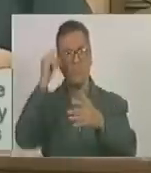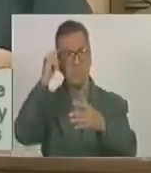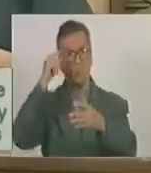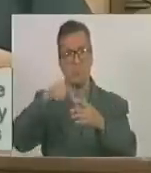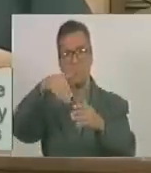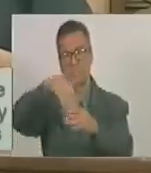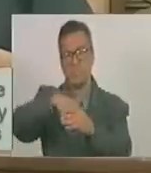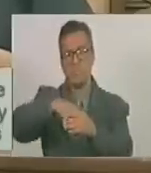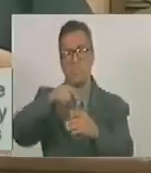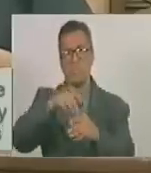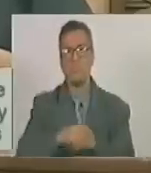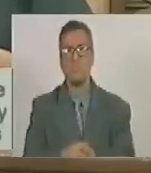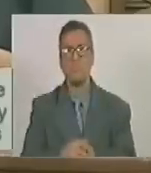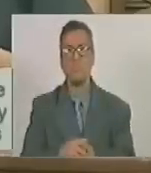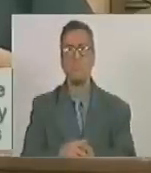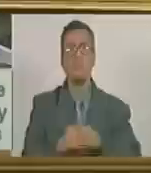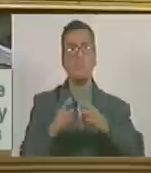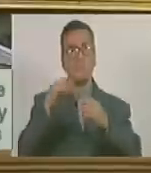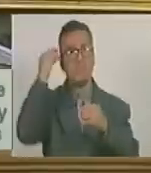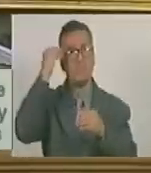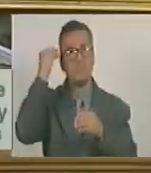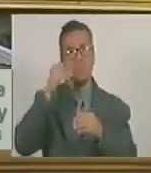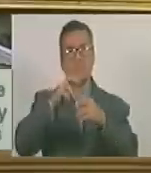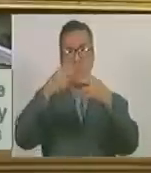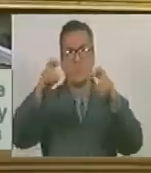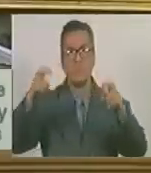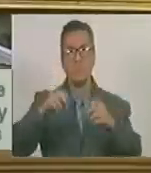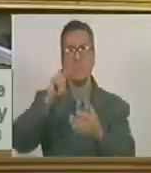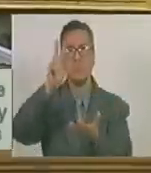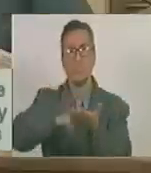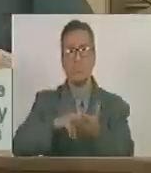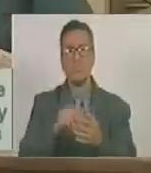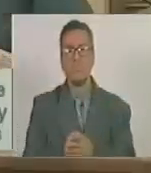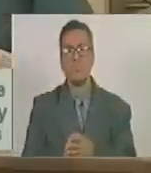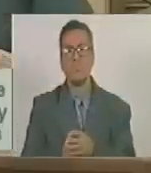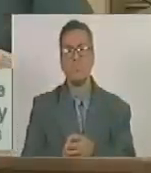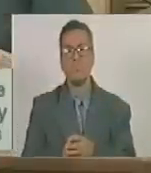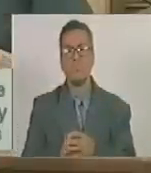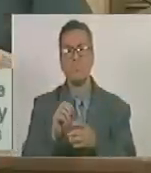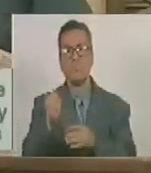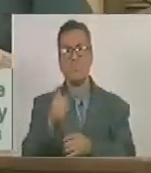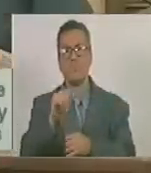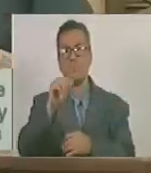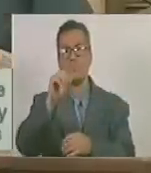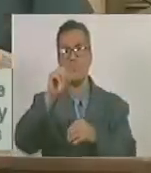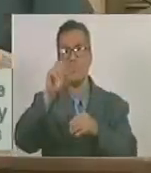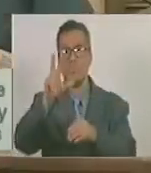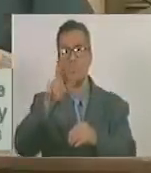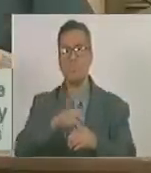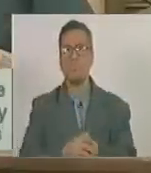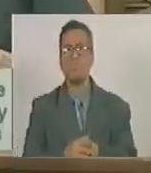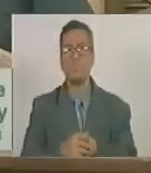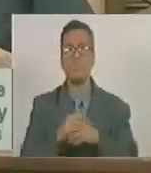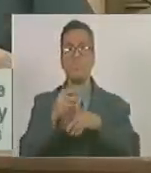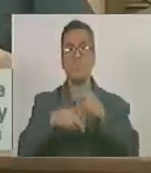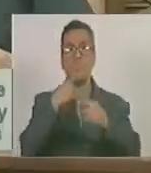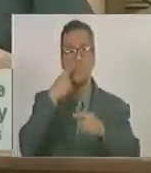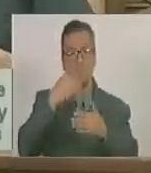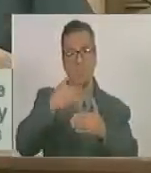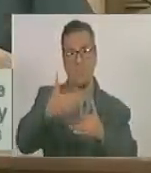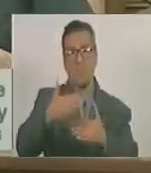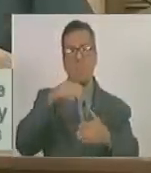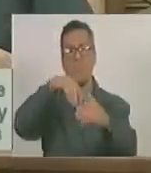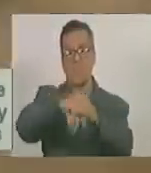Es todo, ciudadano presidente. En consideración el epígrafe. Aprobado. Siguiente. Décimo tercero. Se propone aprobar